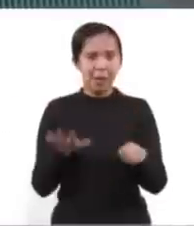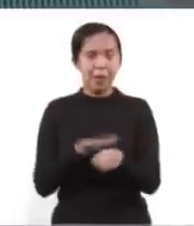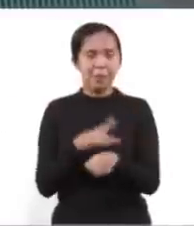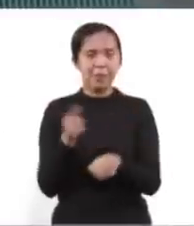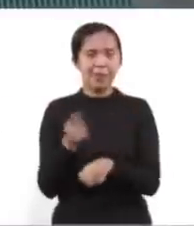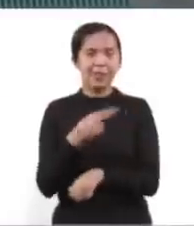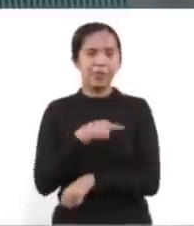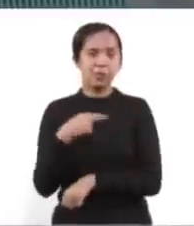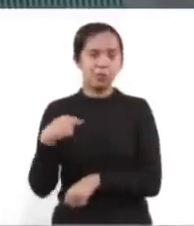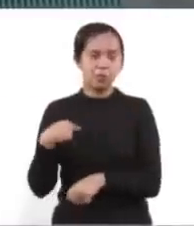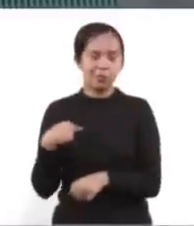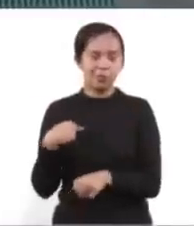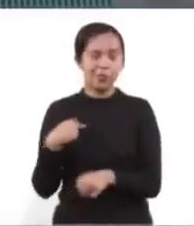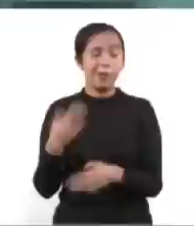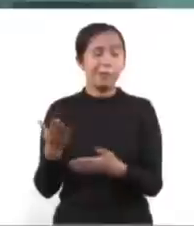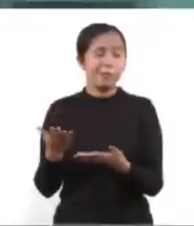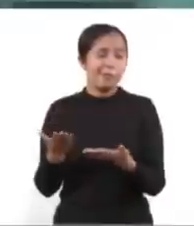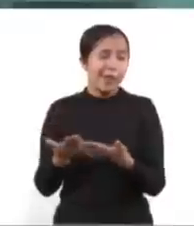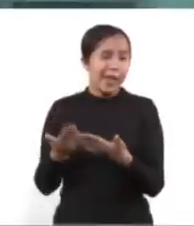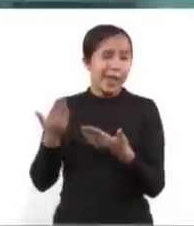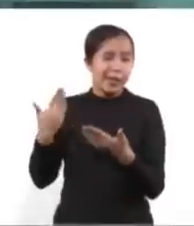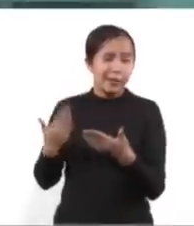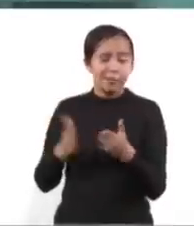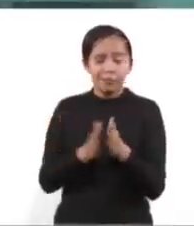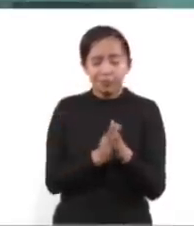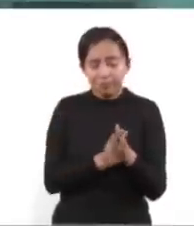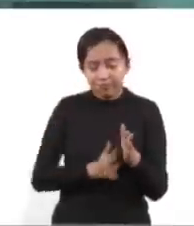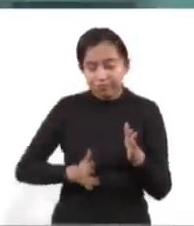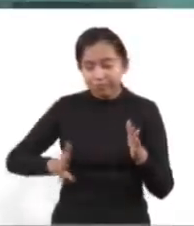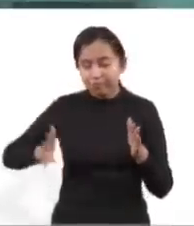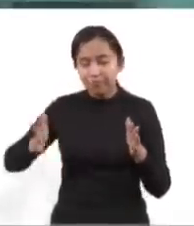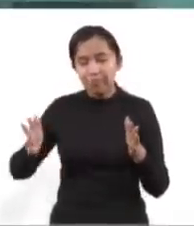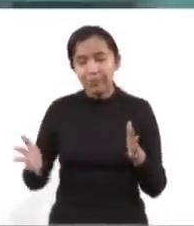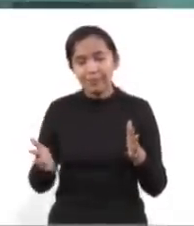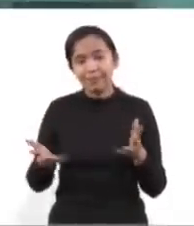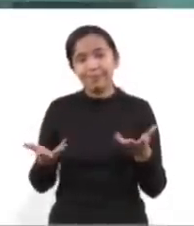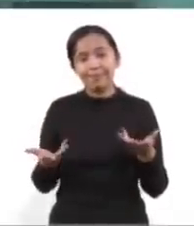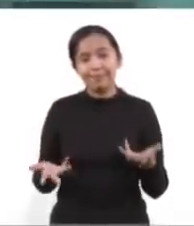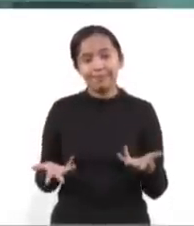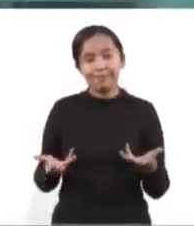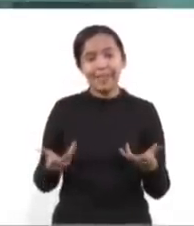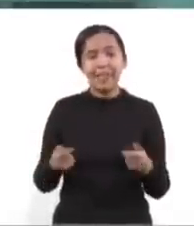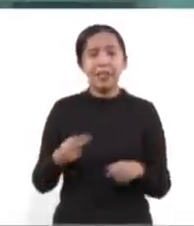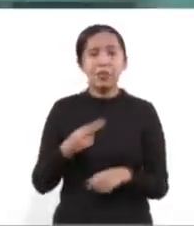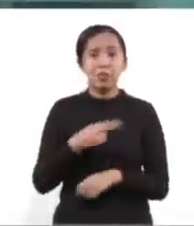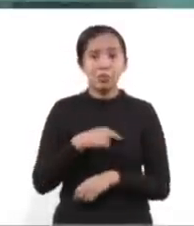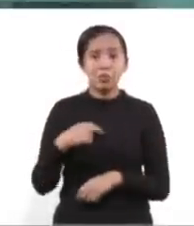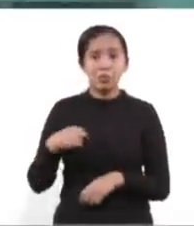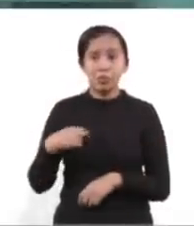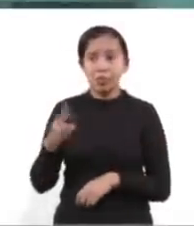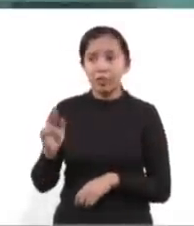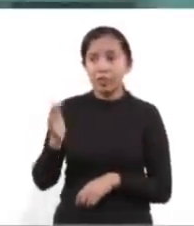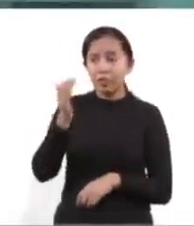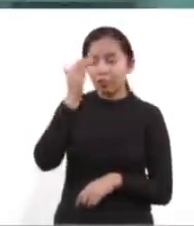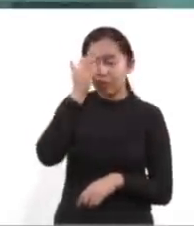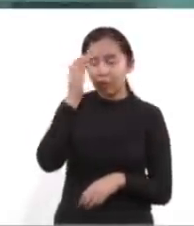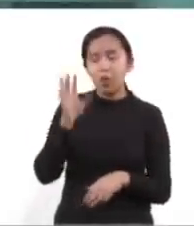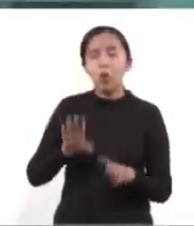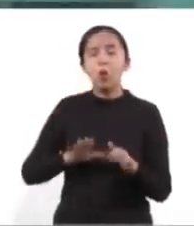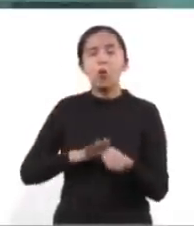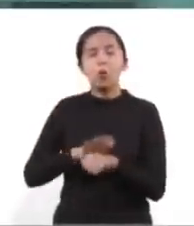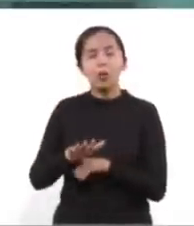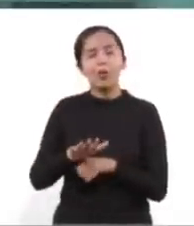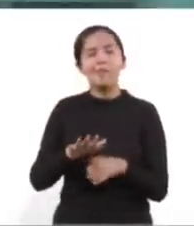porque venimos de un periodo donde todo lo que se reconocía era lo privado.